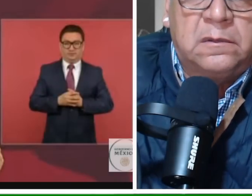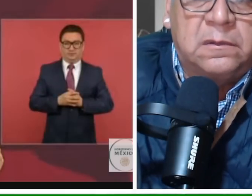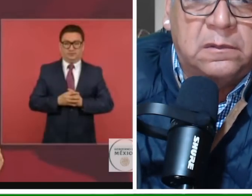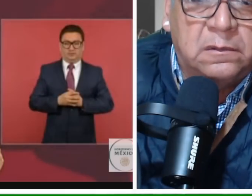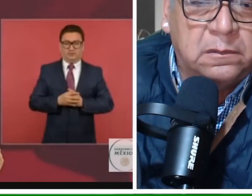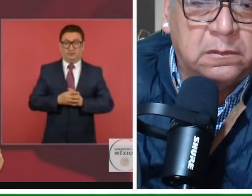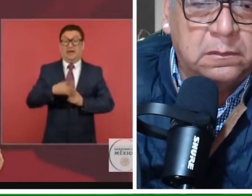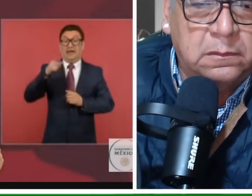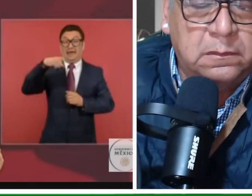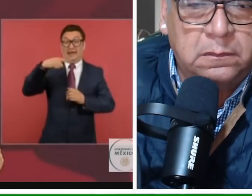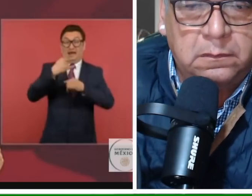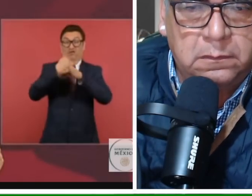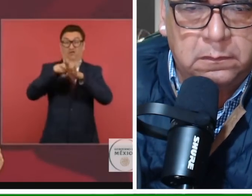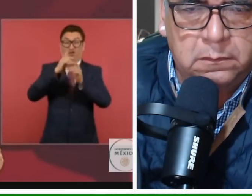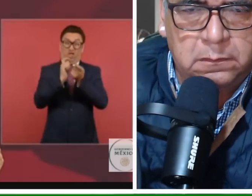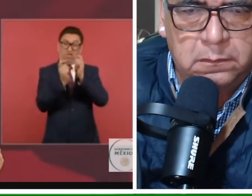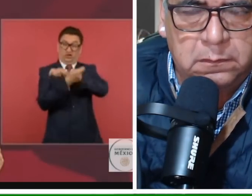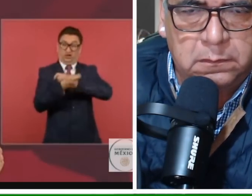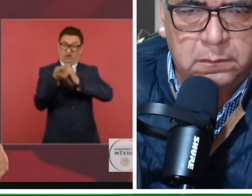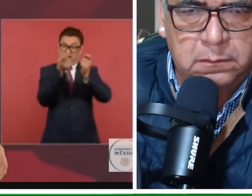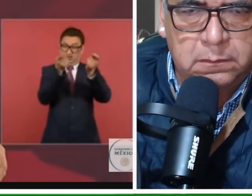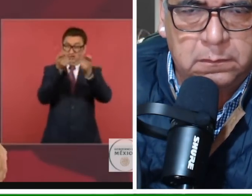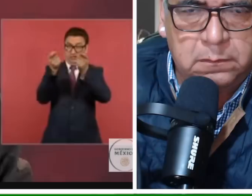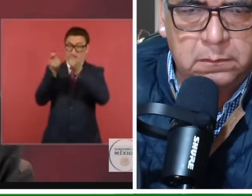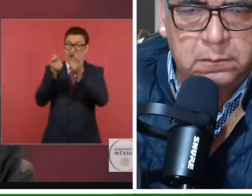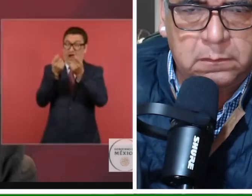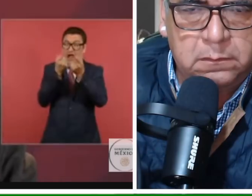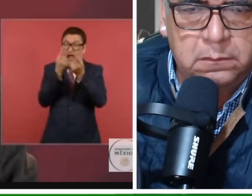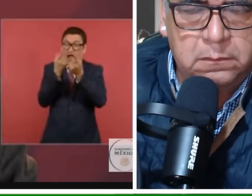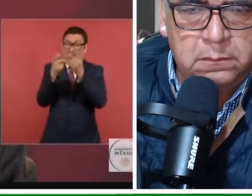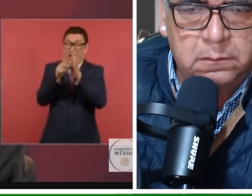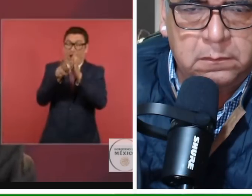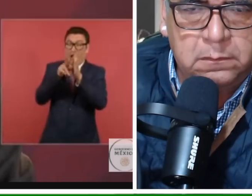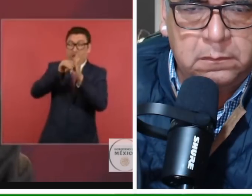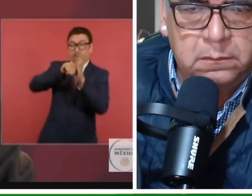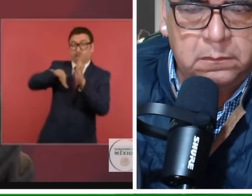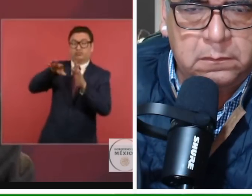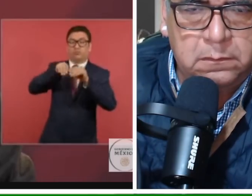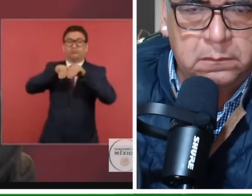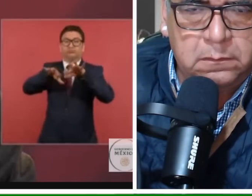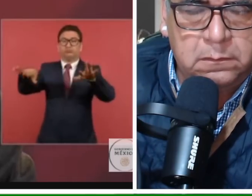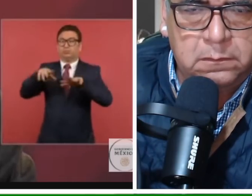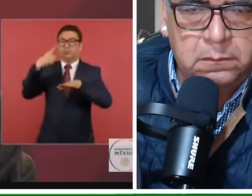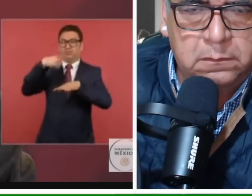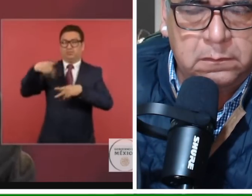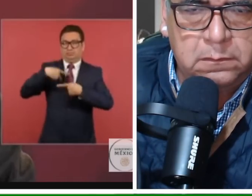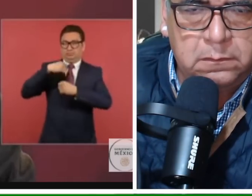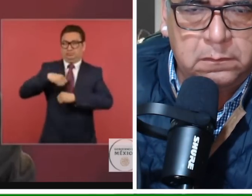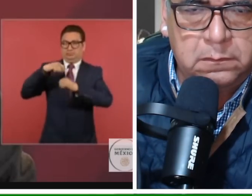se manipulaba, se daba a conocer lo que le convenía a la clase dominante.